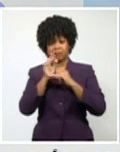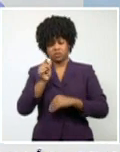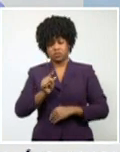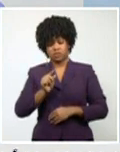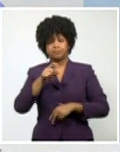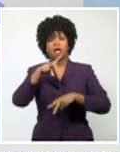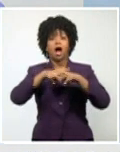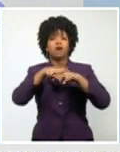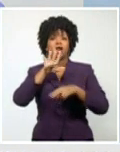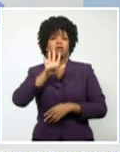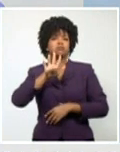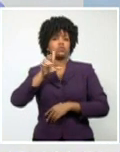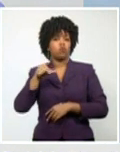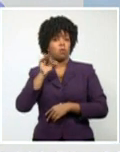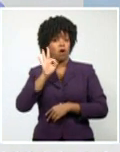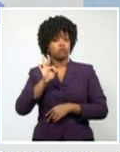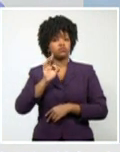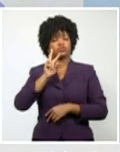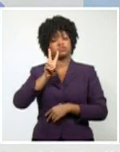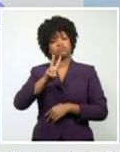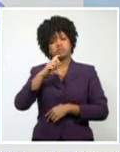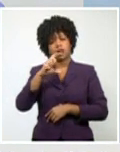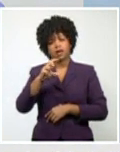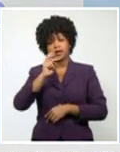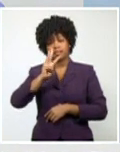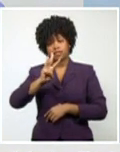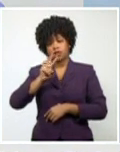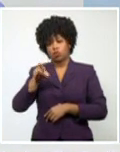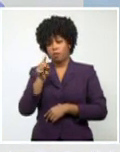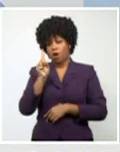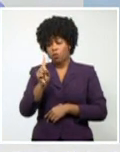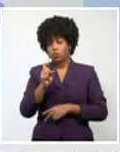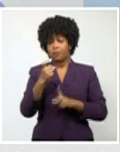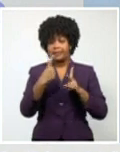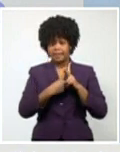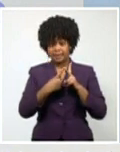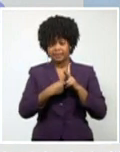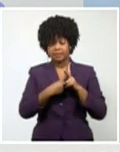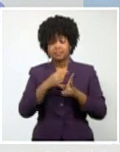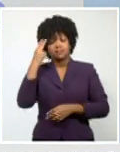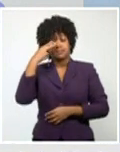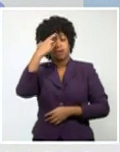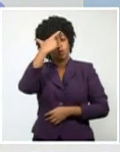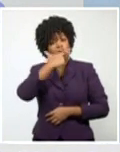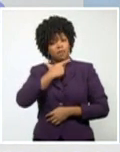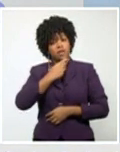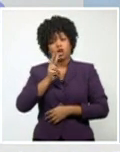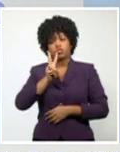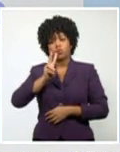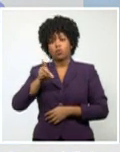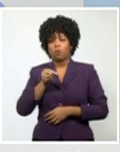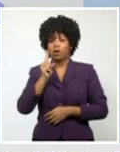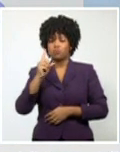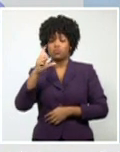5,8, le sigue Villa Clara con 3,1 y ahí Ciego de Ávila con 2,1,